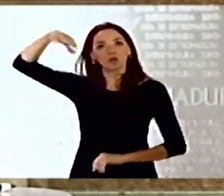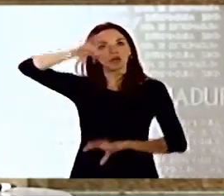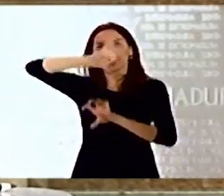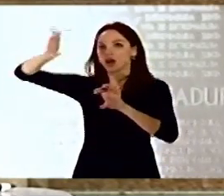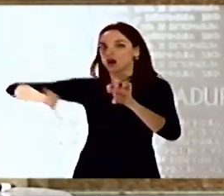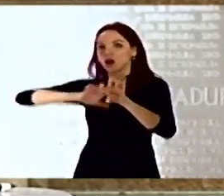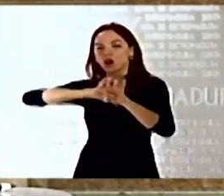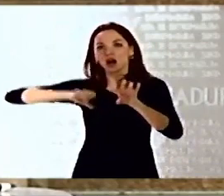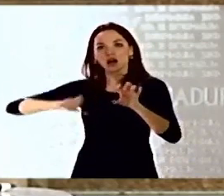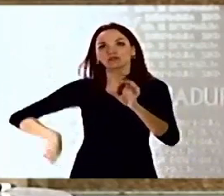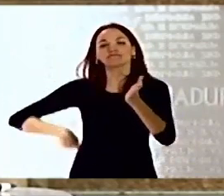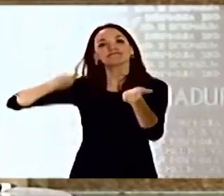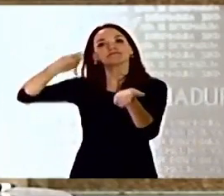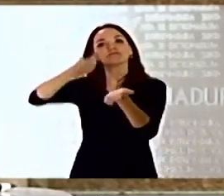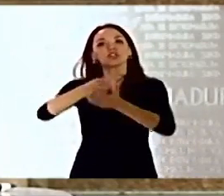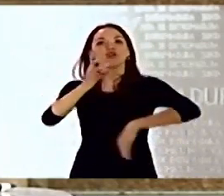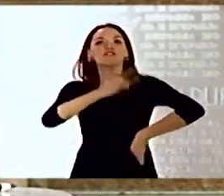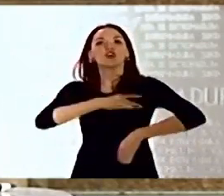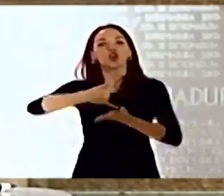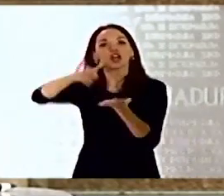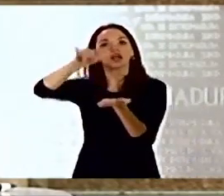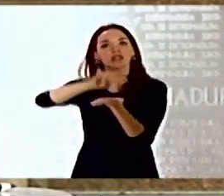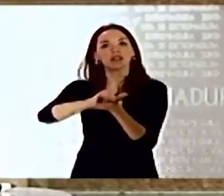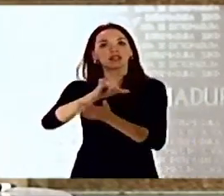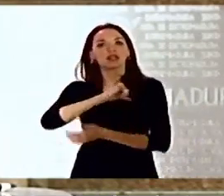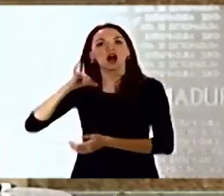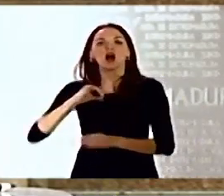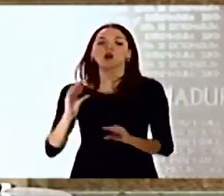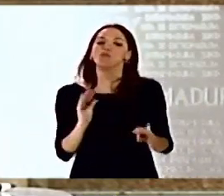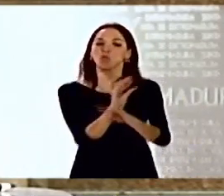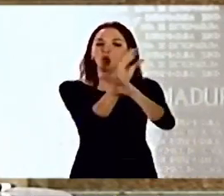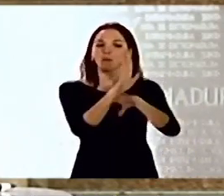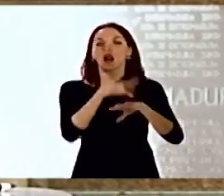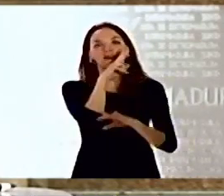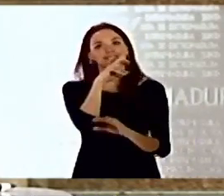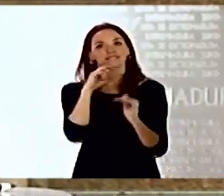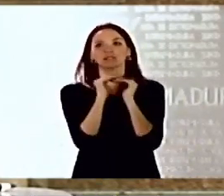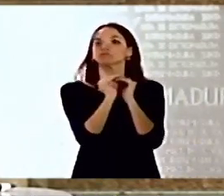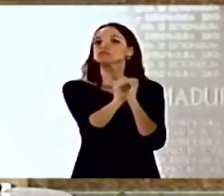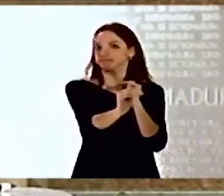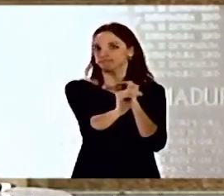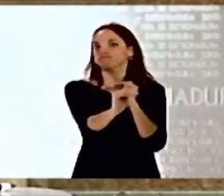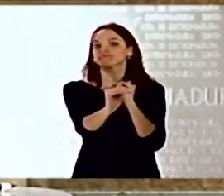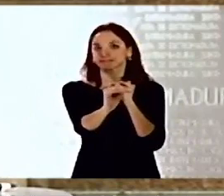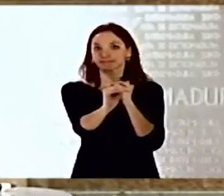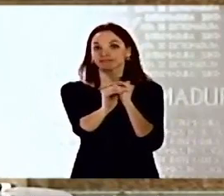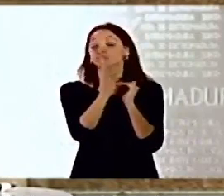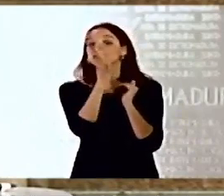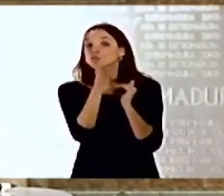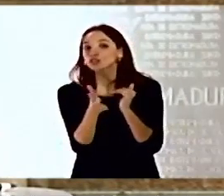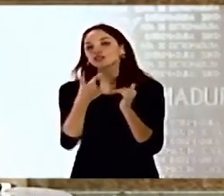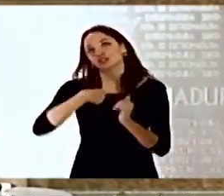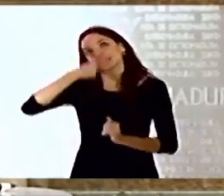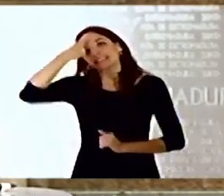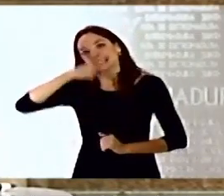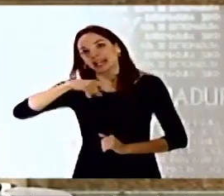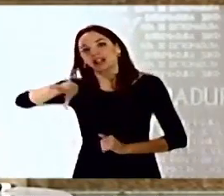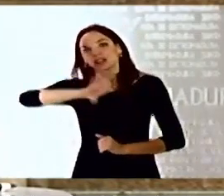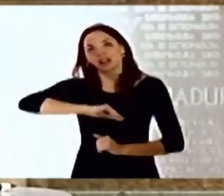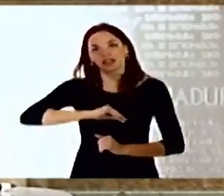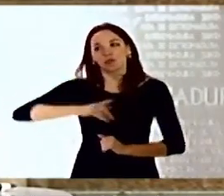que lo hicimos, el Fondo de Liquidez Autonómica para garantizar la viabilidad de Canal Extremadura. Por eso entiendo que ustedes, como me